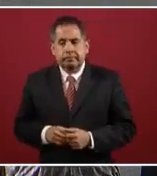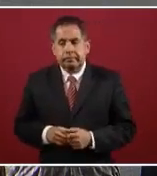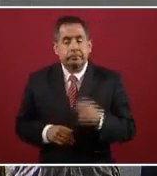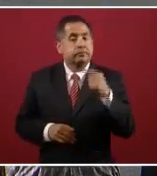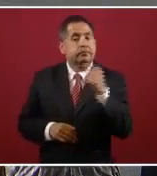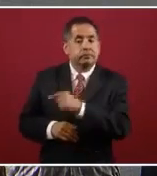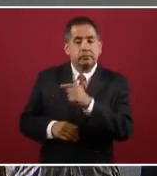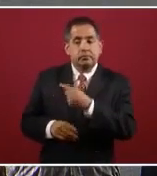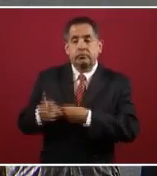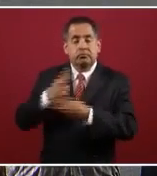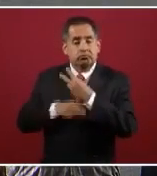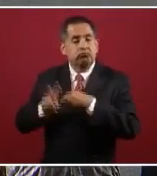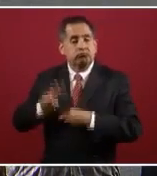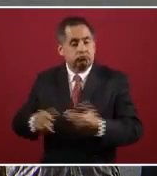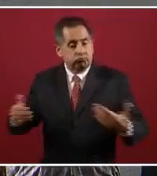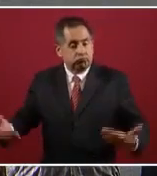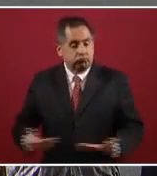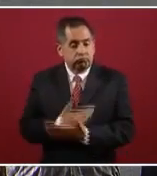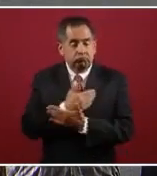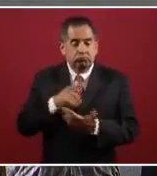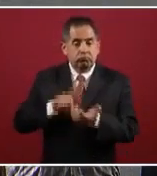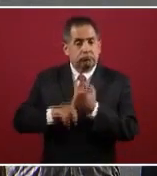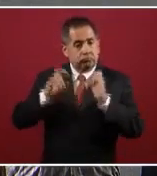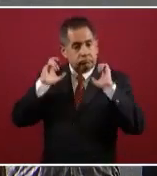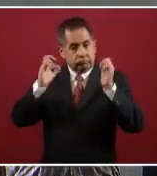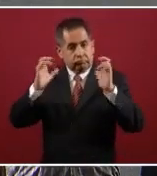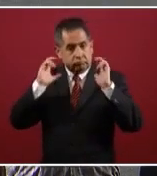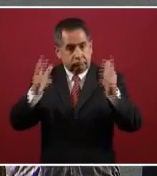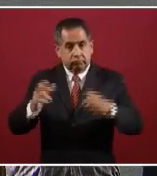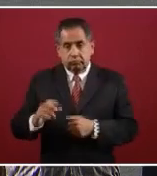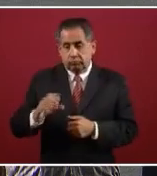es originaria de Ocosingo, Chiapas,